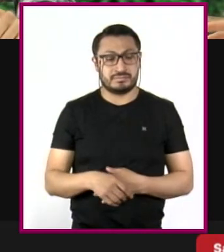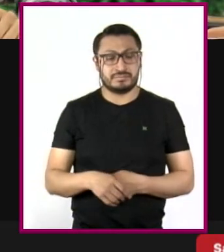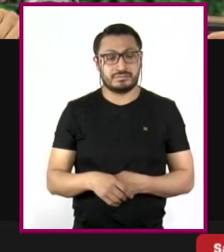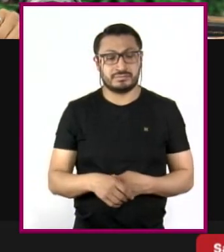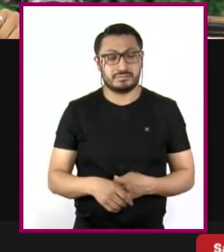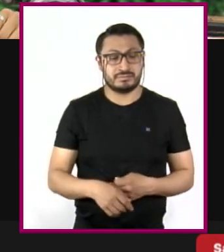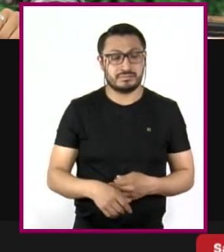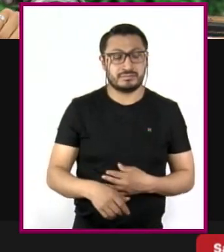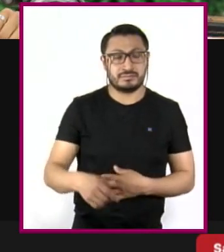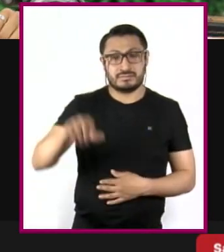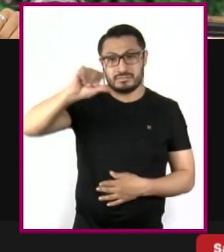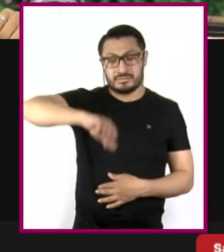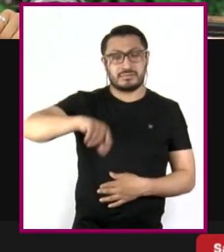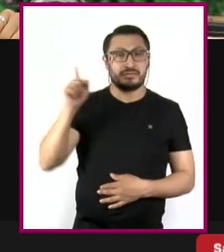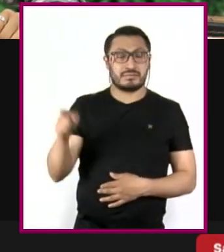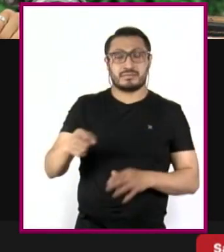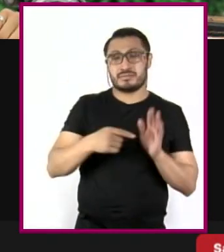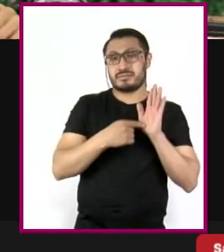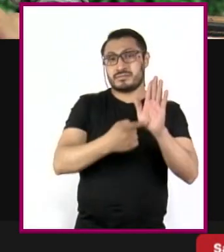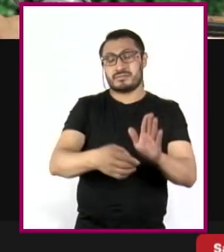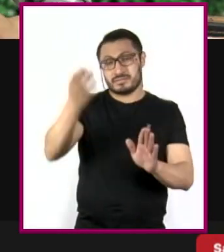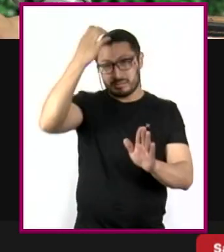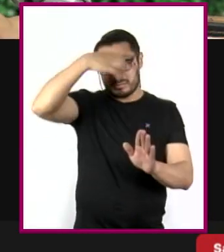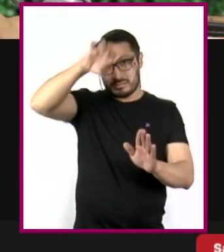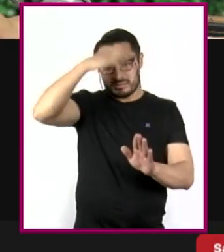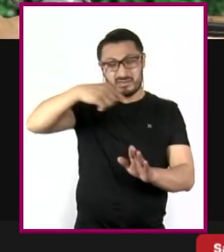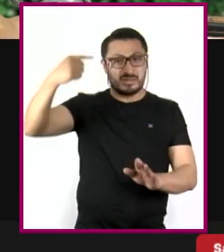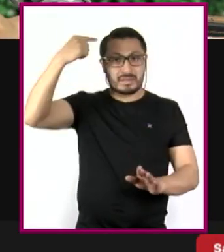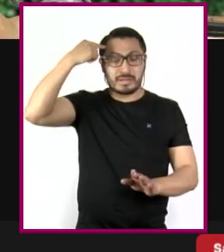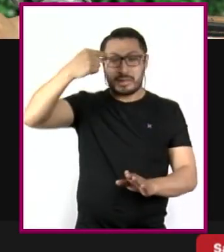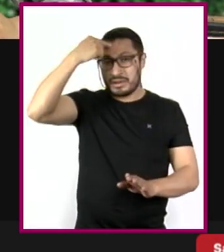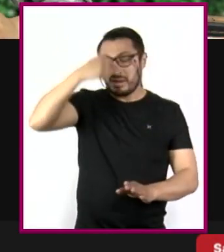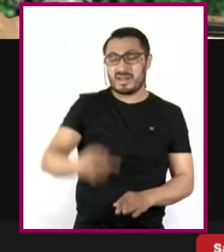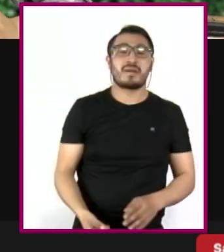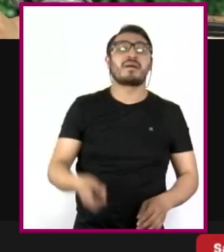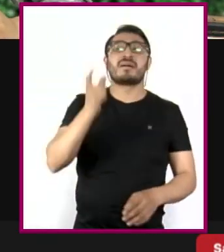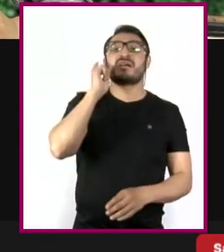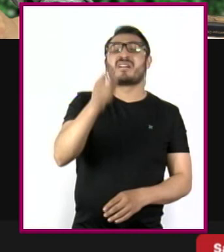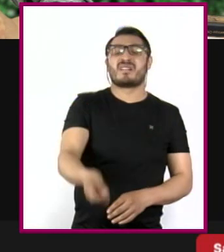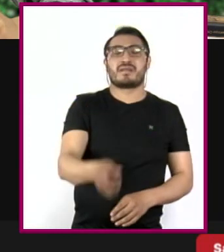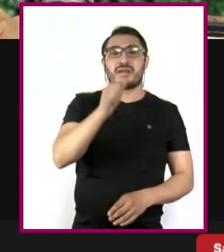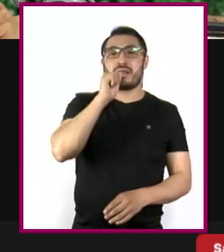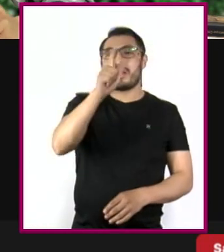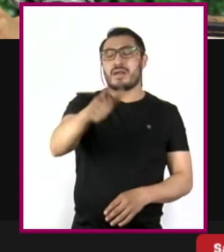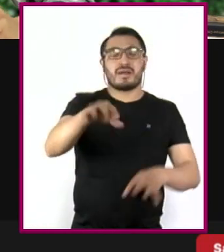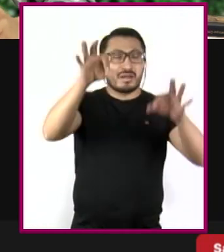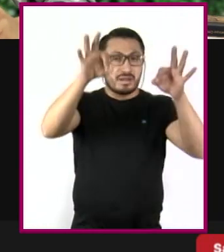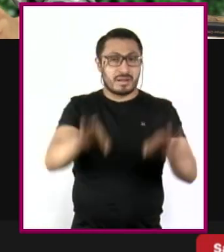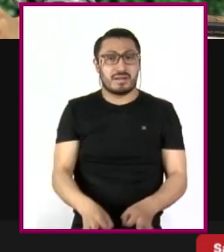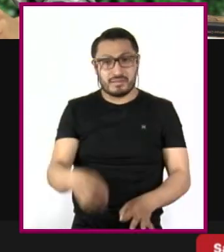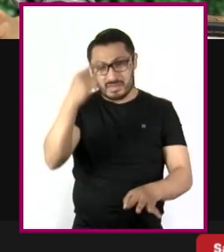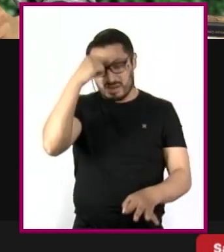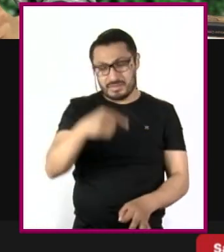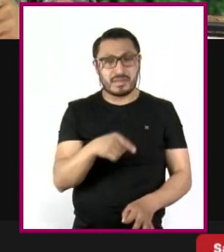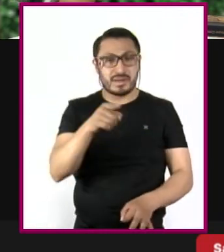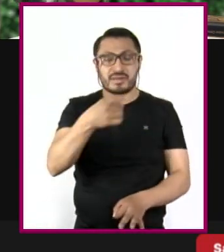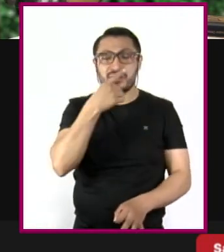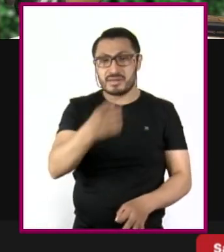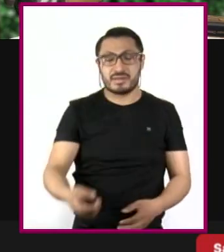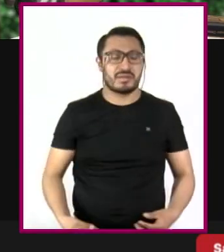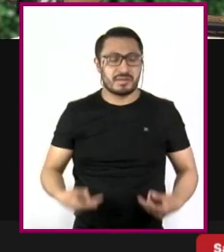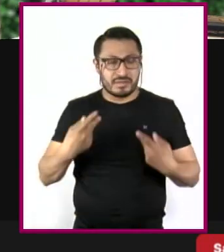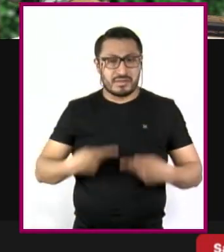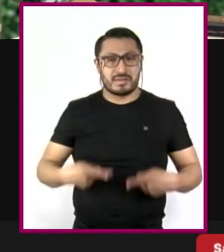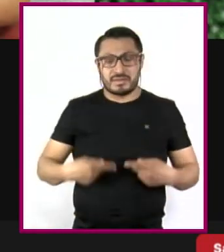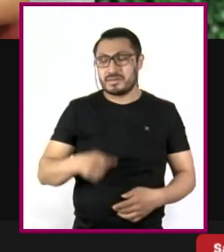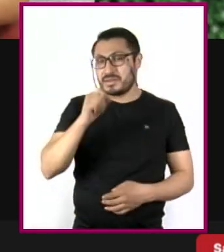Hoy Luna me presentó un experimento mental para afinar mis intuiciones sobre qué es lo que consideramos suficiente para decir que una persona es la misma en